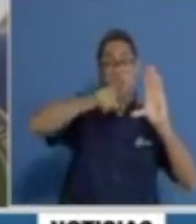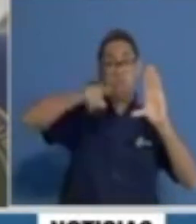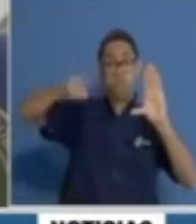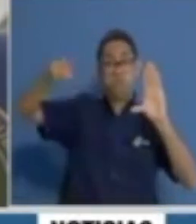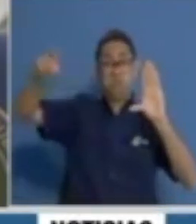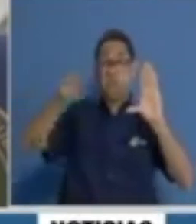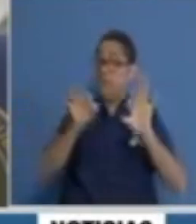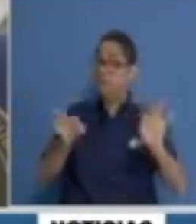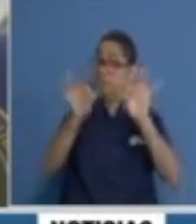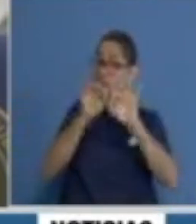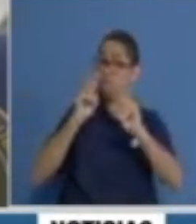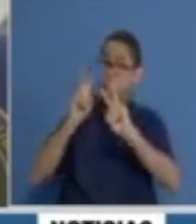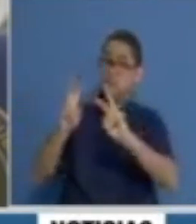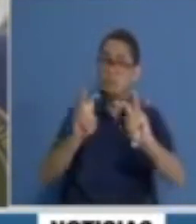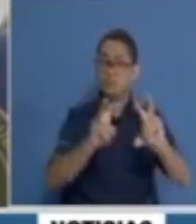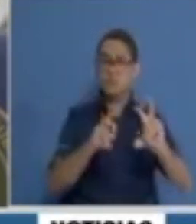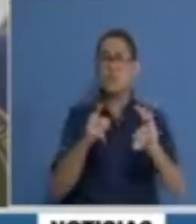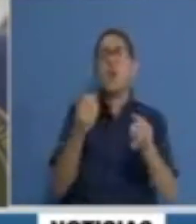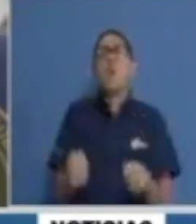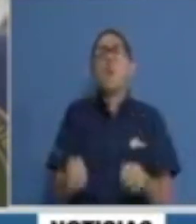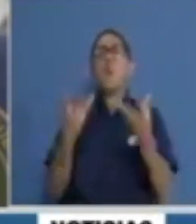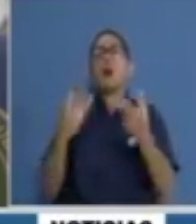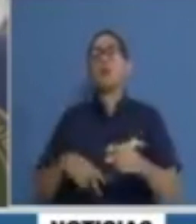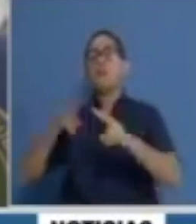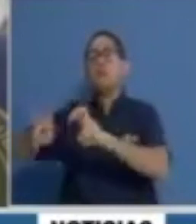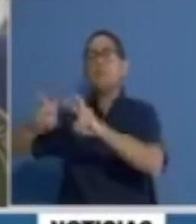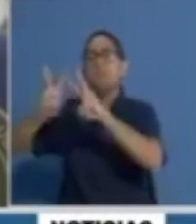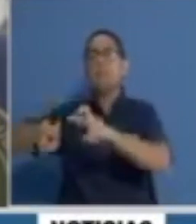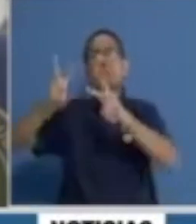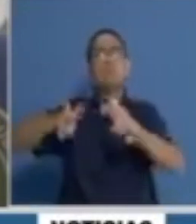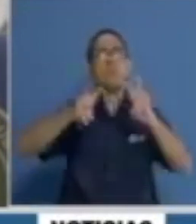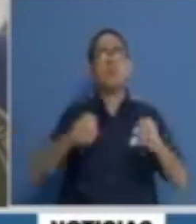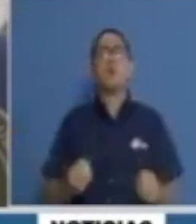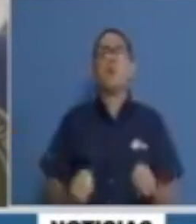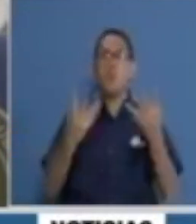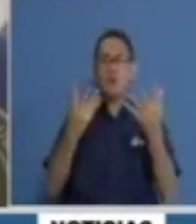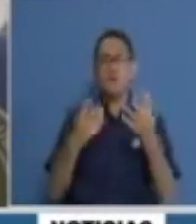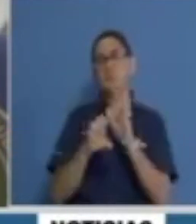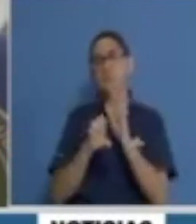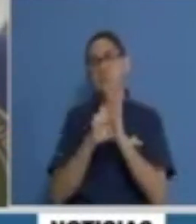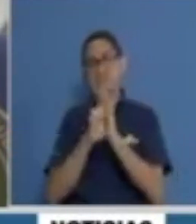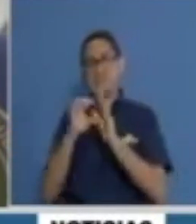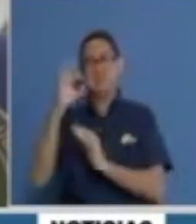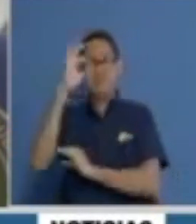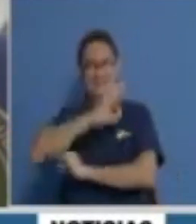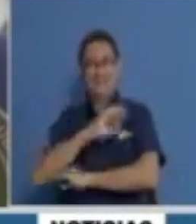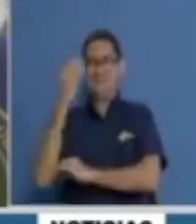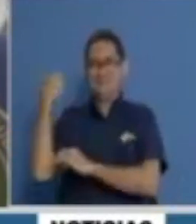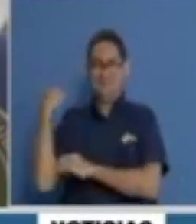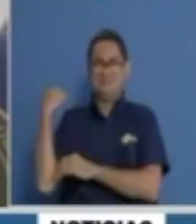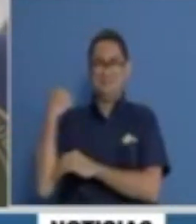darle seguimiento. Corresponde al número de pruebas que se han venido reportadas. Esto corresponde a la fecha en que se han venido informando a toda